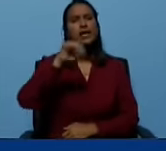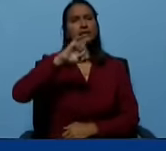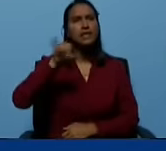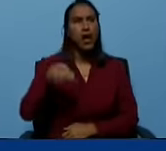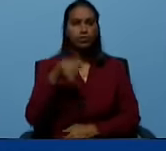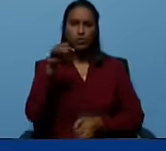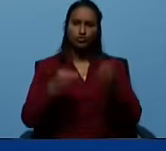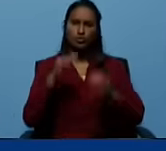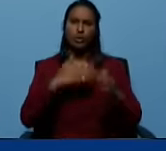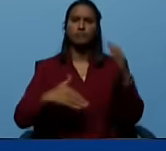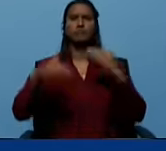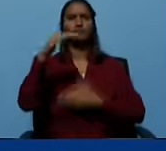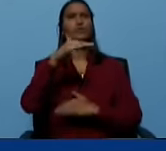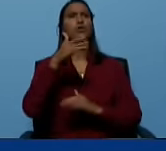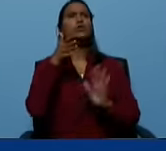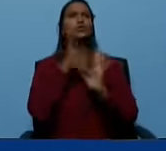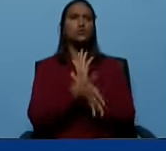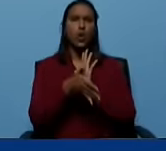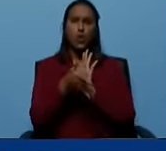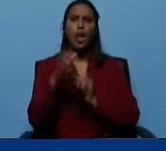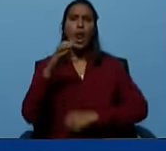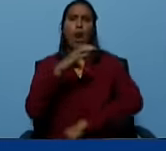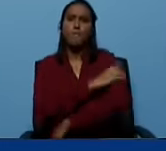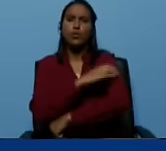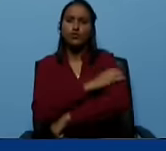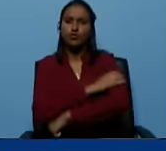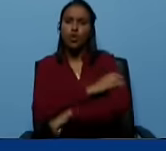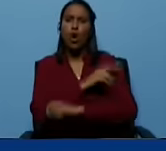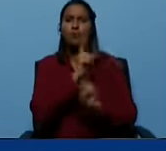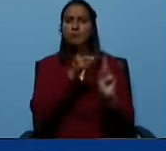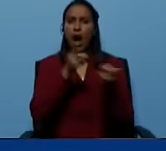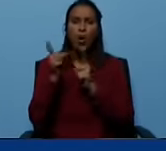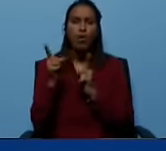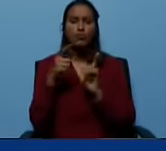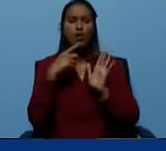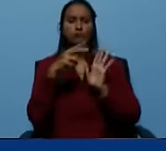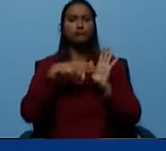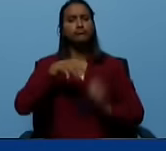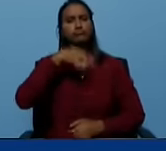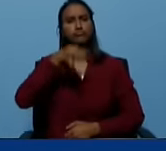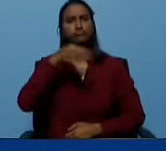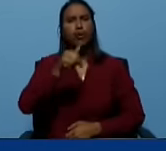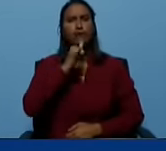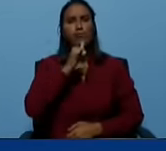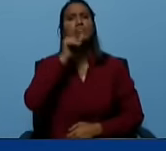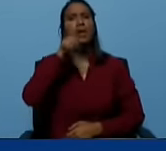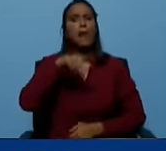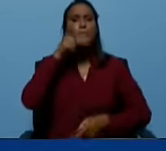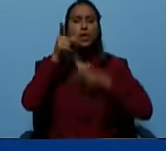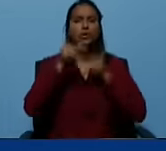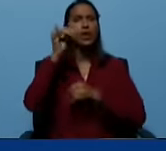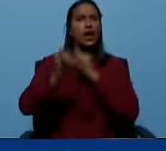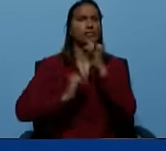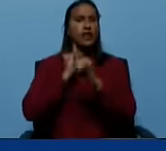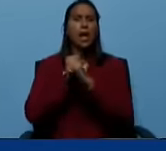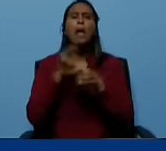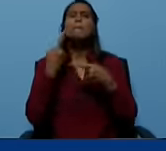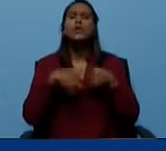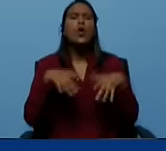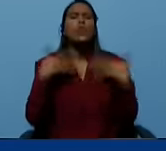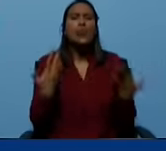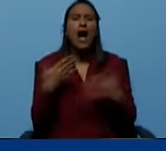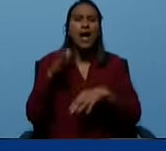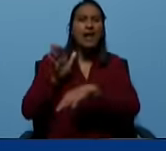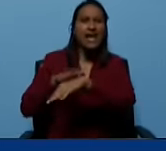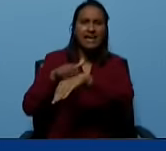que tienen los dirigentes políticos de oposición, incluso los dirigentes políticos internacionales. Pero ¿cuál es ese llamado a la ciudadanía